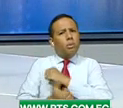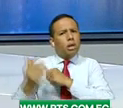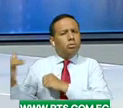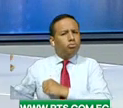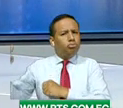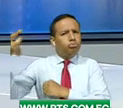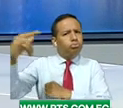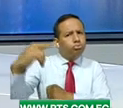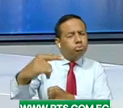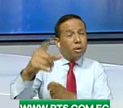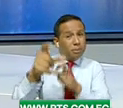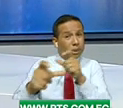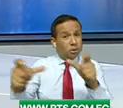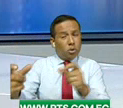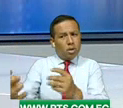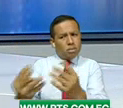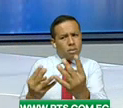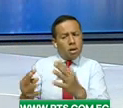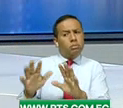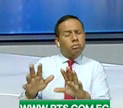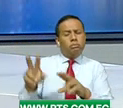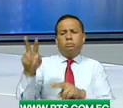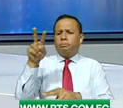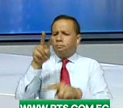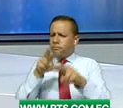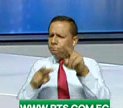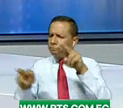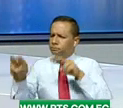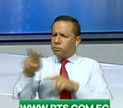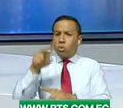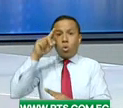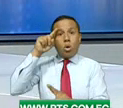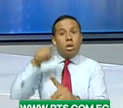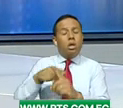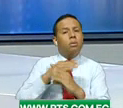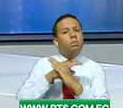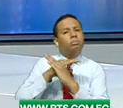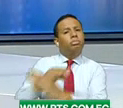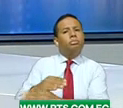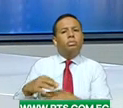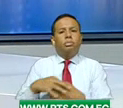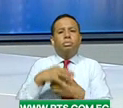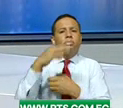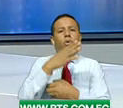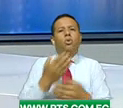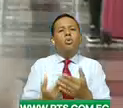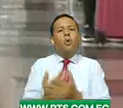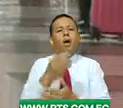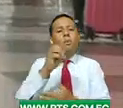es parte de los lineamientos que buscan evitar el ingreso de la variante Omicron del COVID-19.